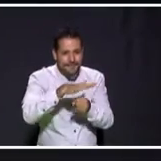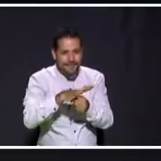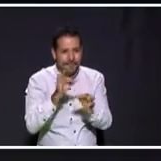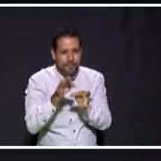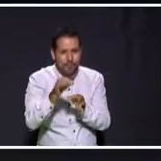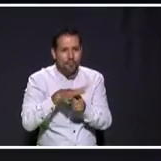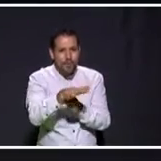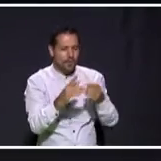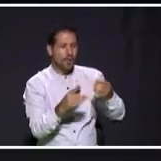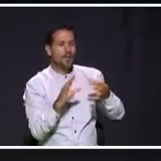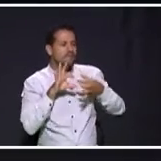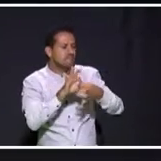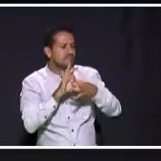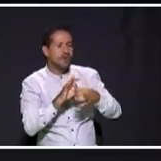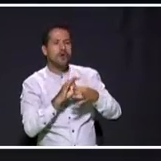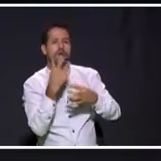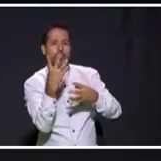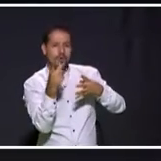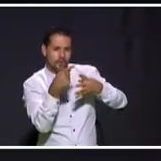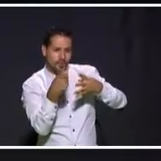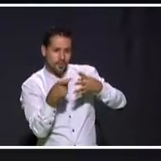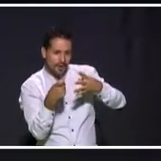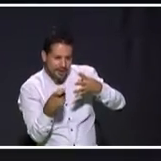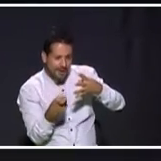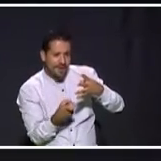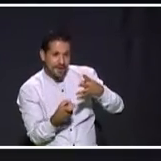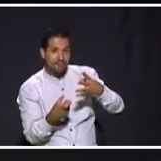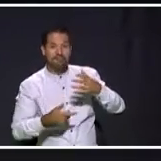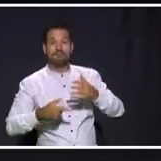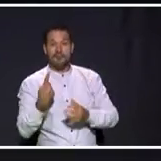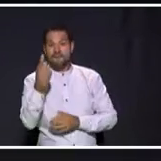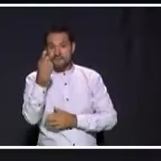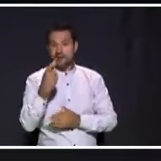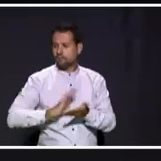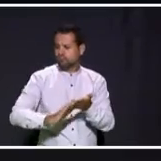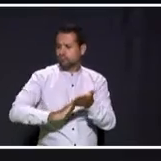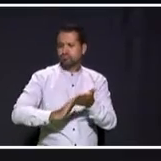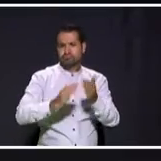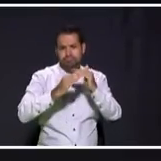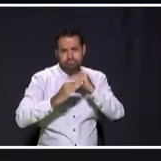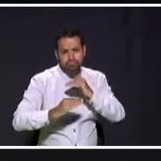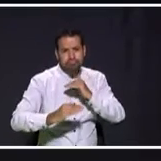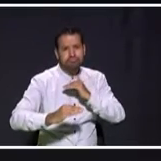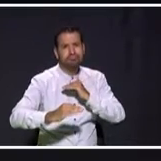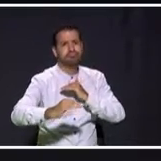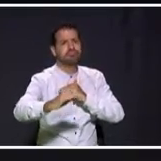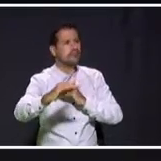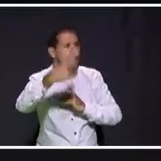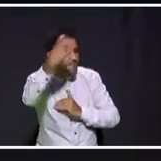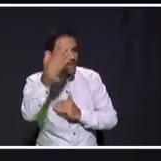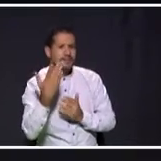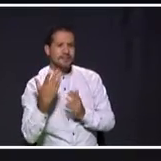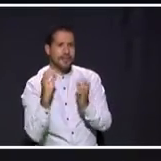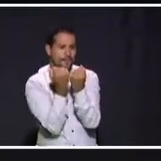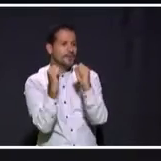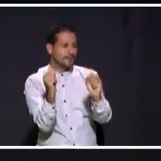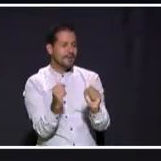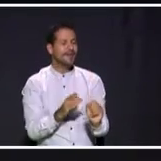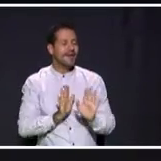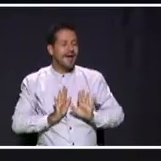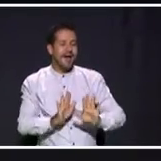4g hay que invertir en las vías terciarias hay que completar la pavimentación a cabeceras municipales que nos faltan aún y es la manera de generar